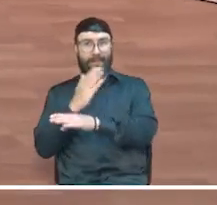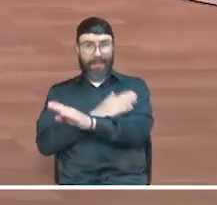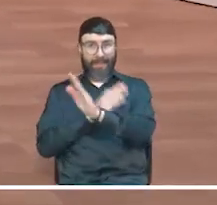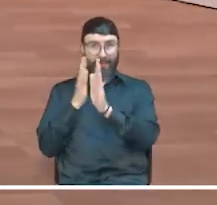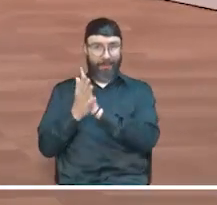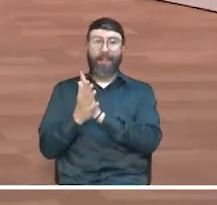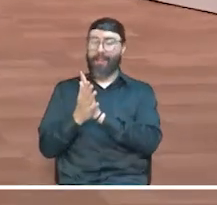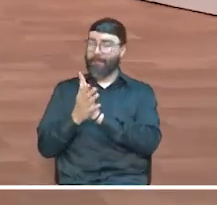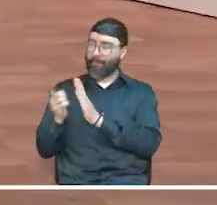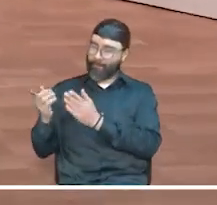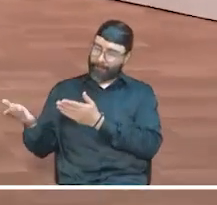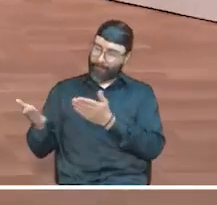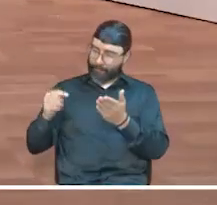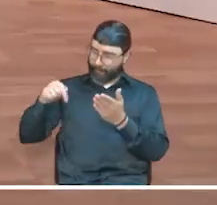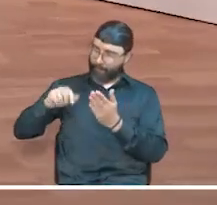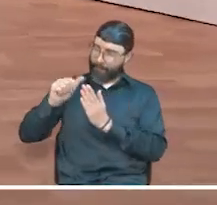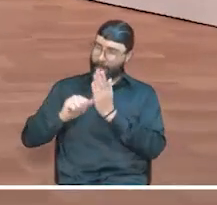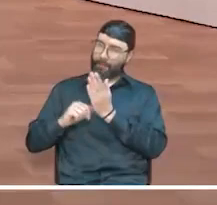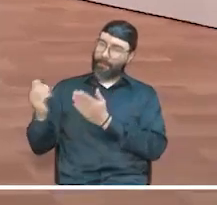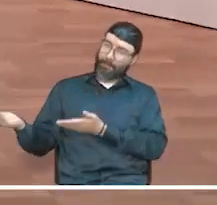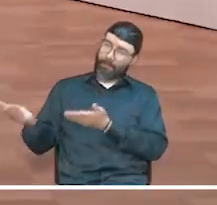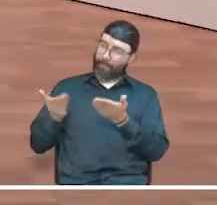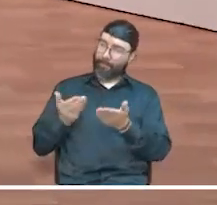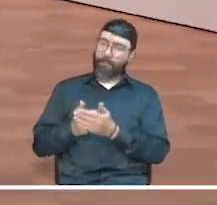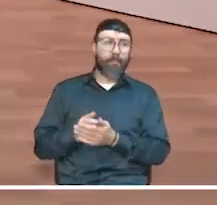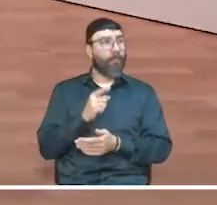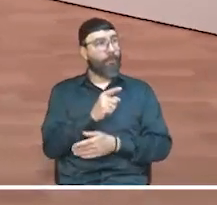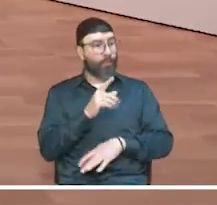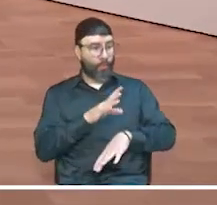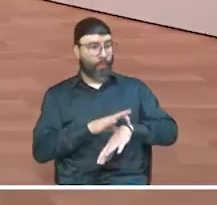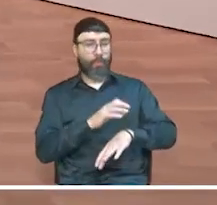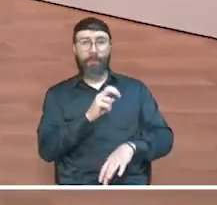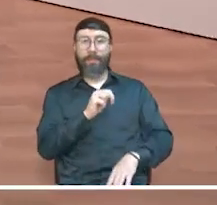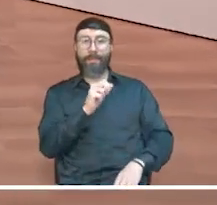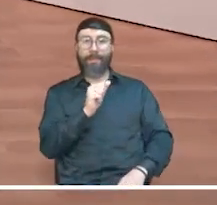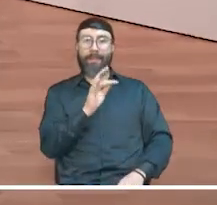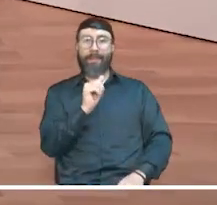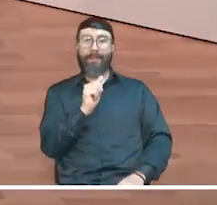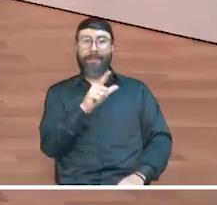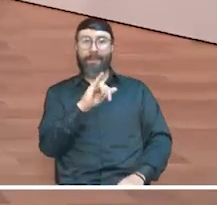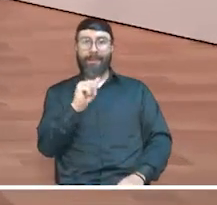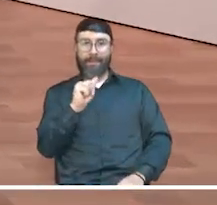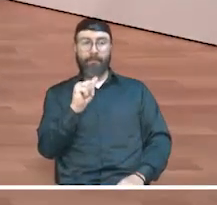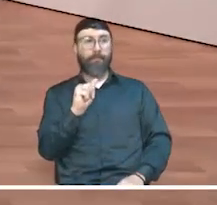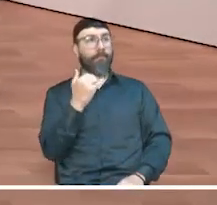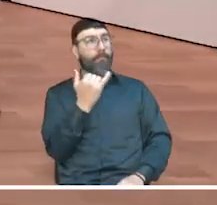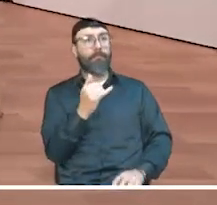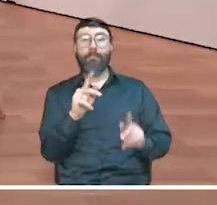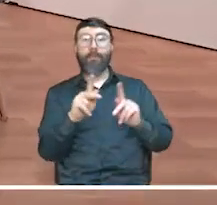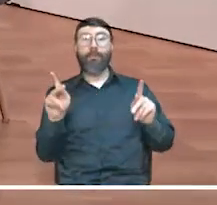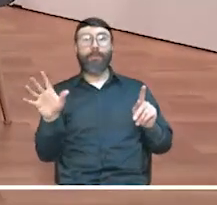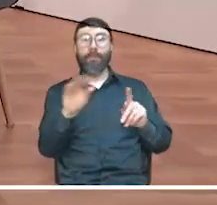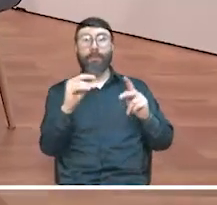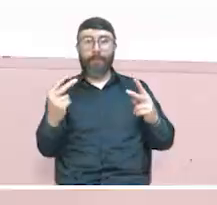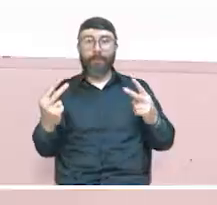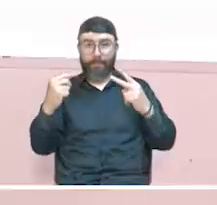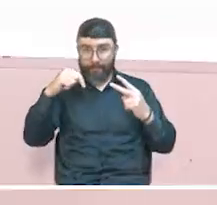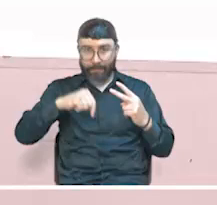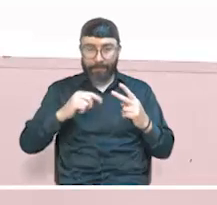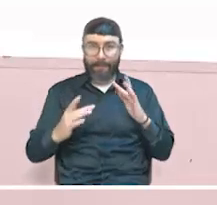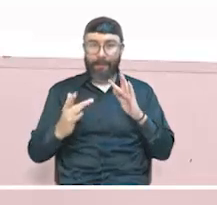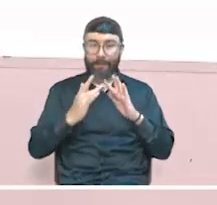a este programa del día de hoy. Doctora Natalia, y para toda la teleaudiencia de Conexión